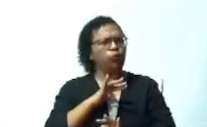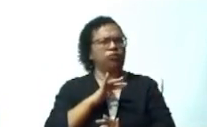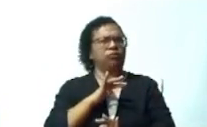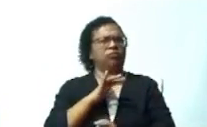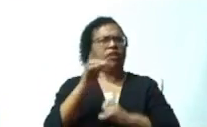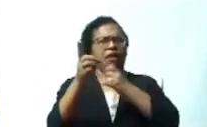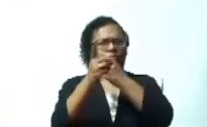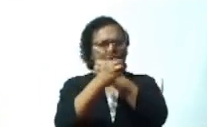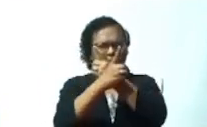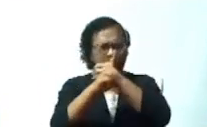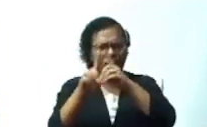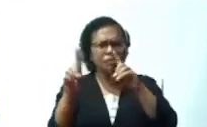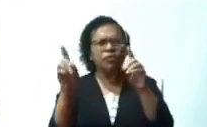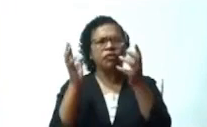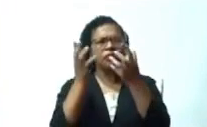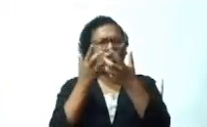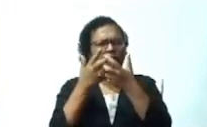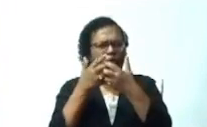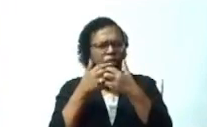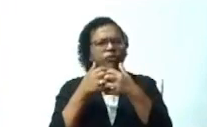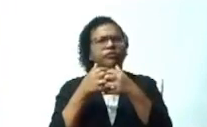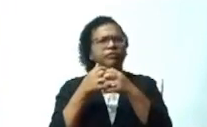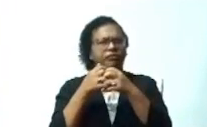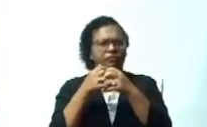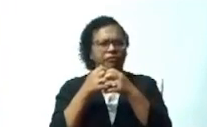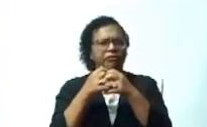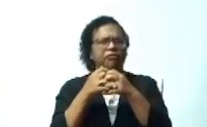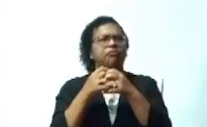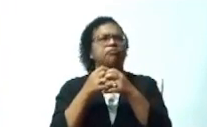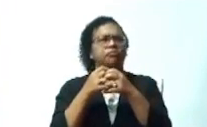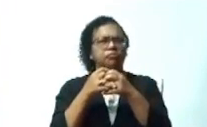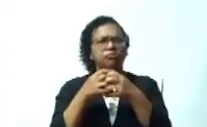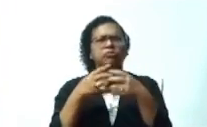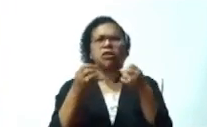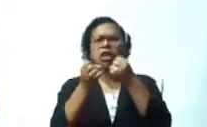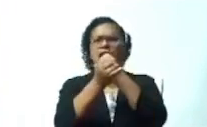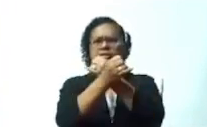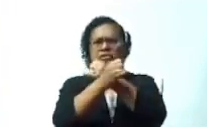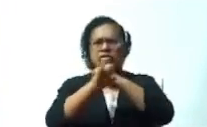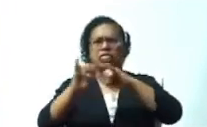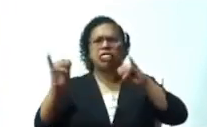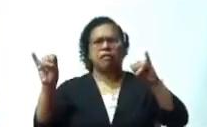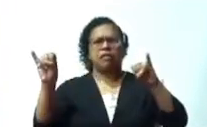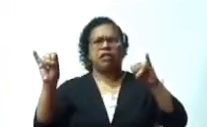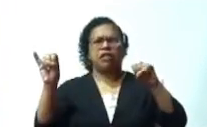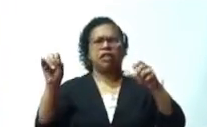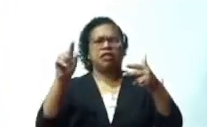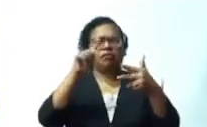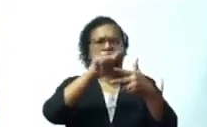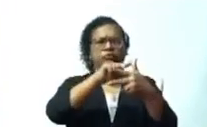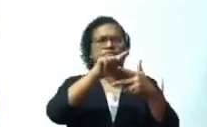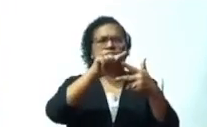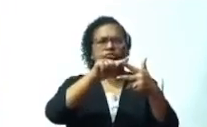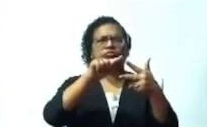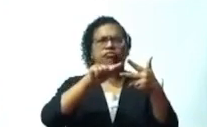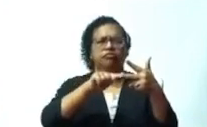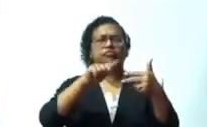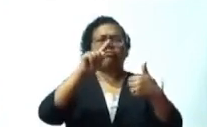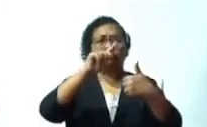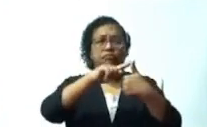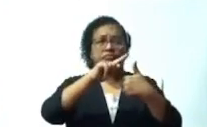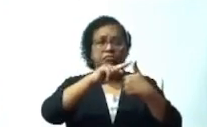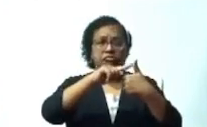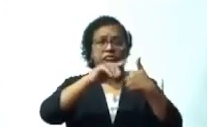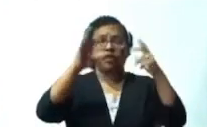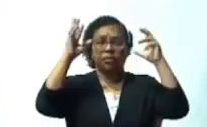ratificar que estamos viviendo en una etapa de independencia de los poderes públicos. Este proceso electoral